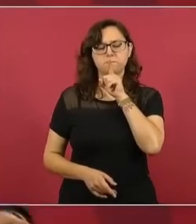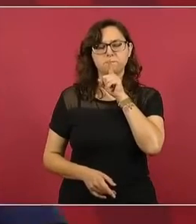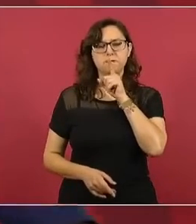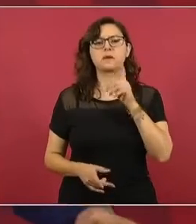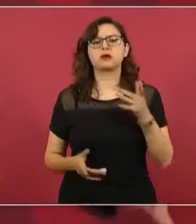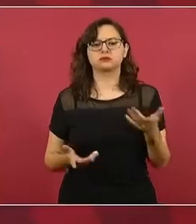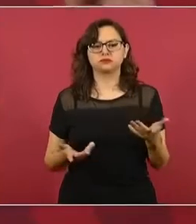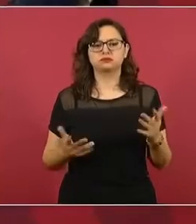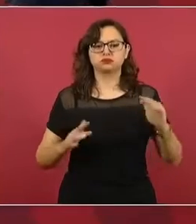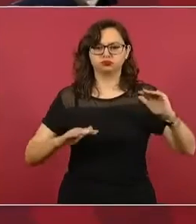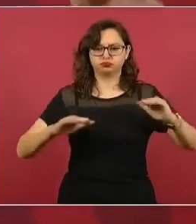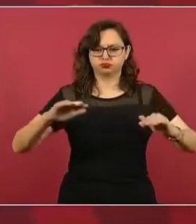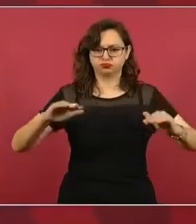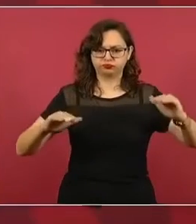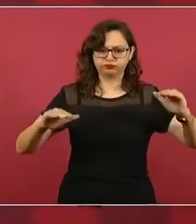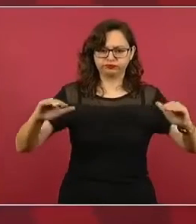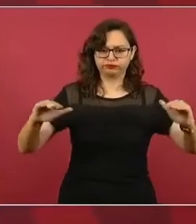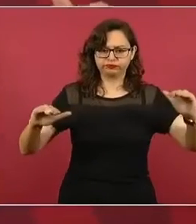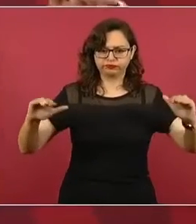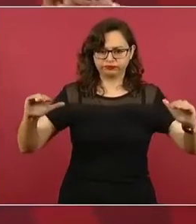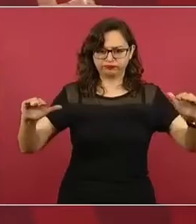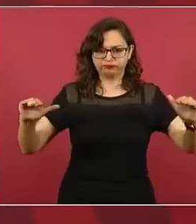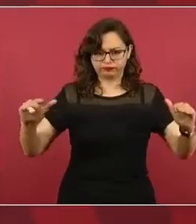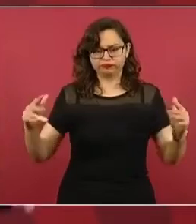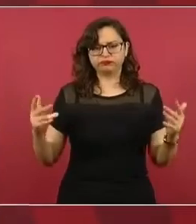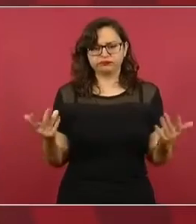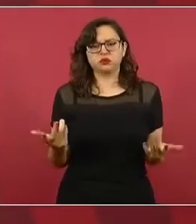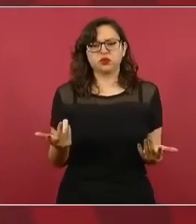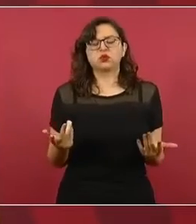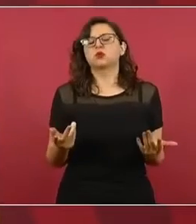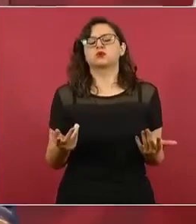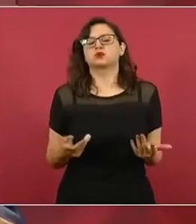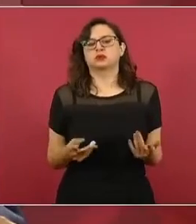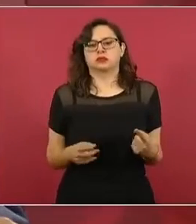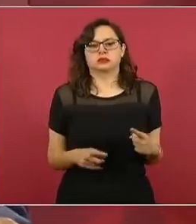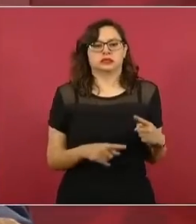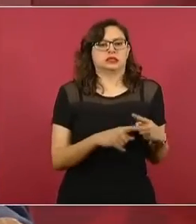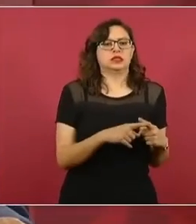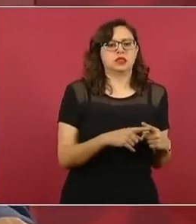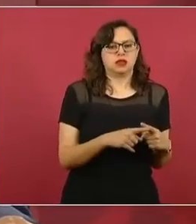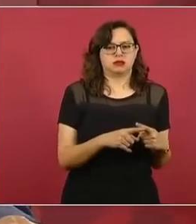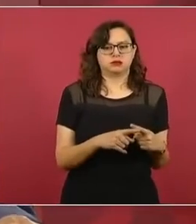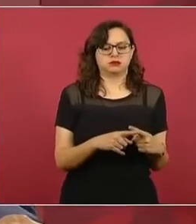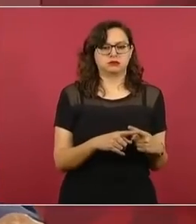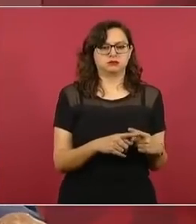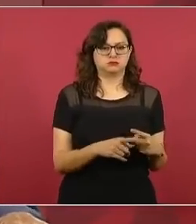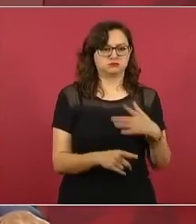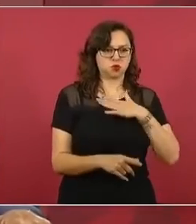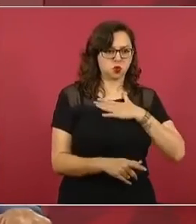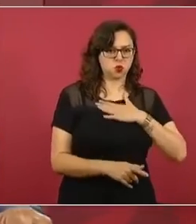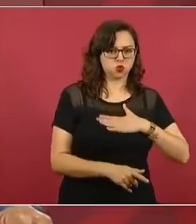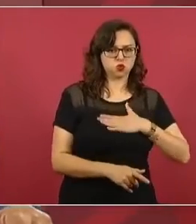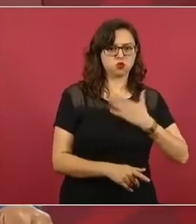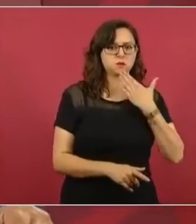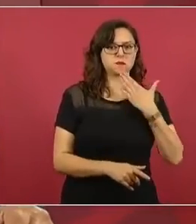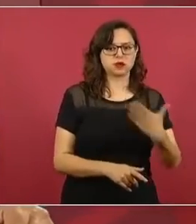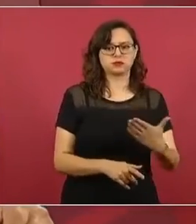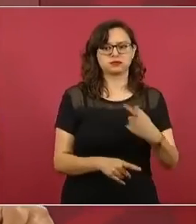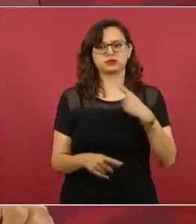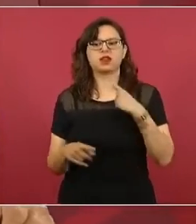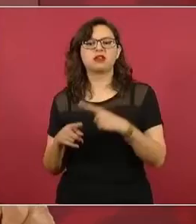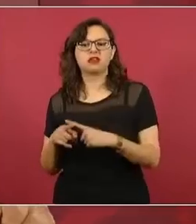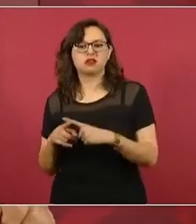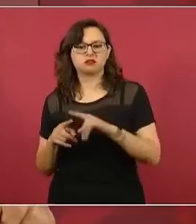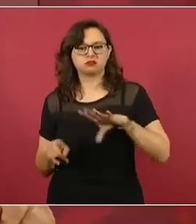y se da a conocer sobre quién es quién en los precios de